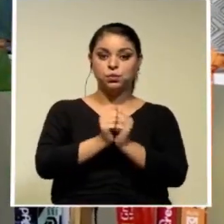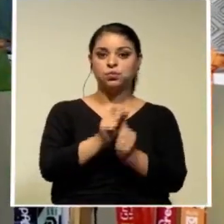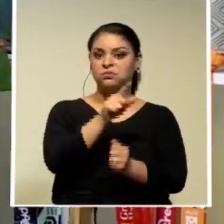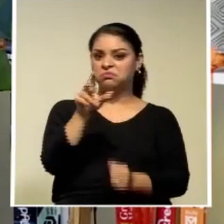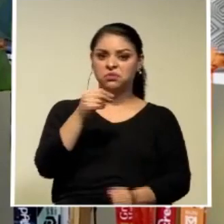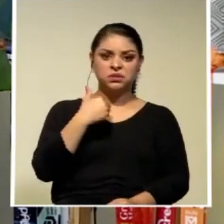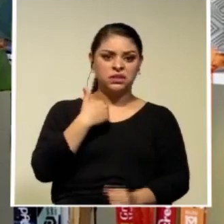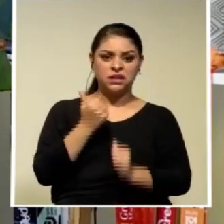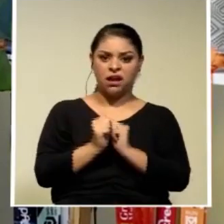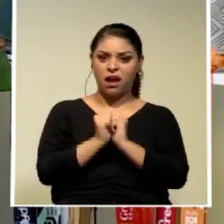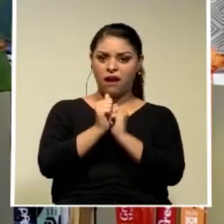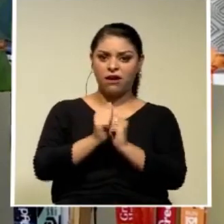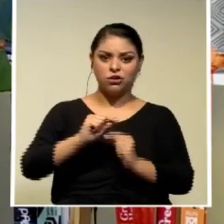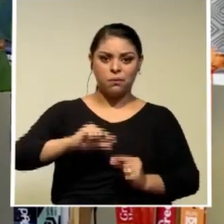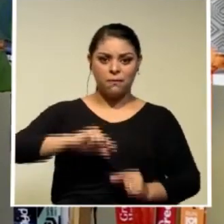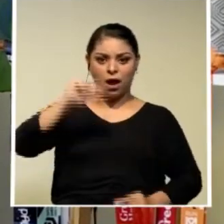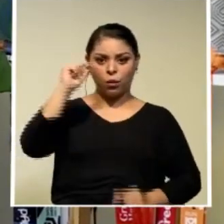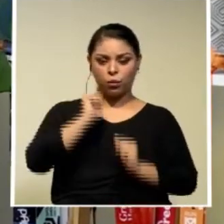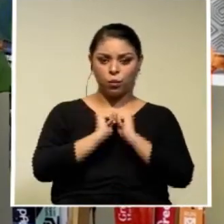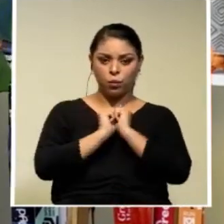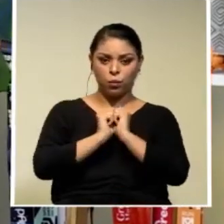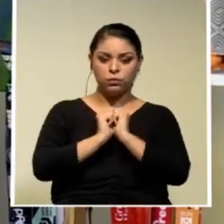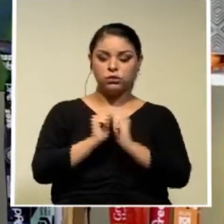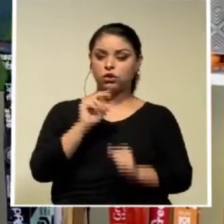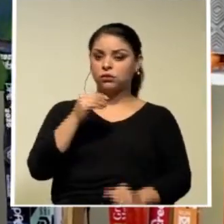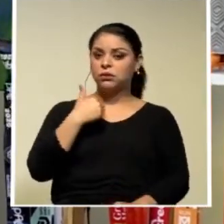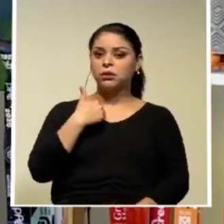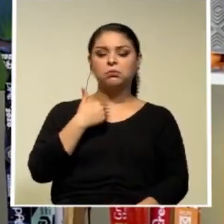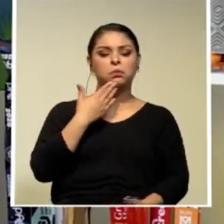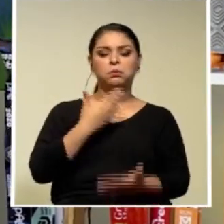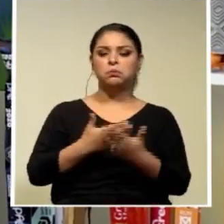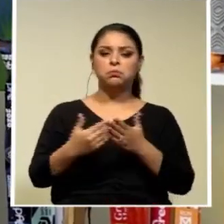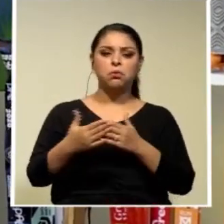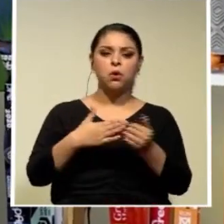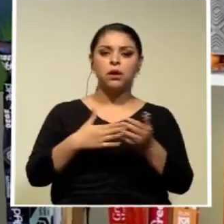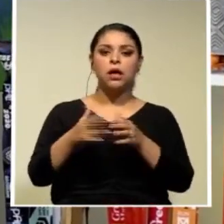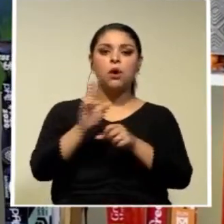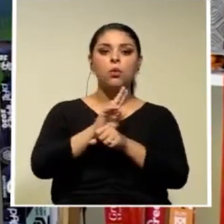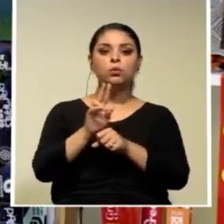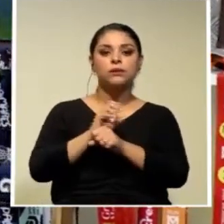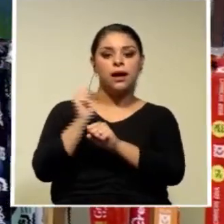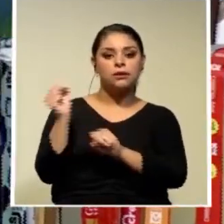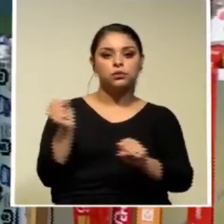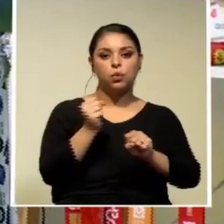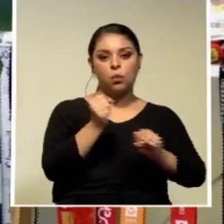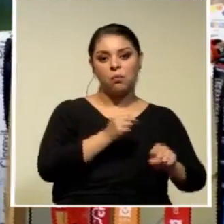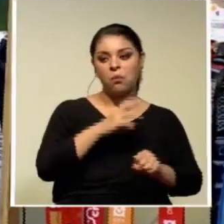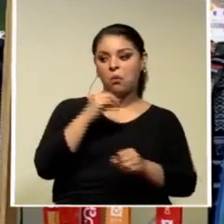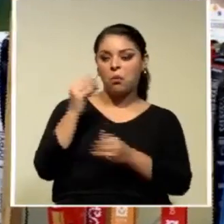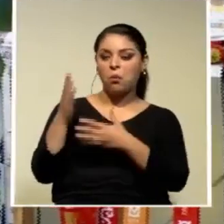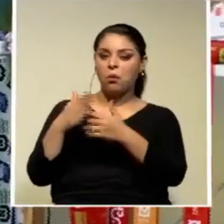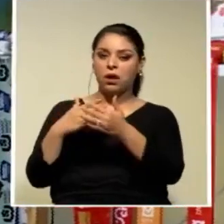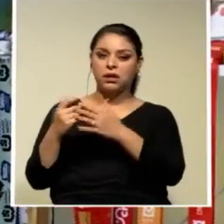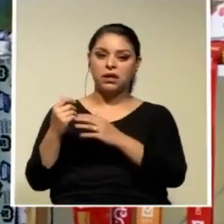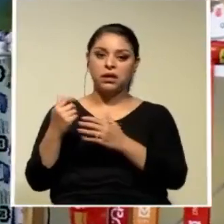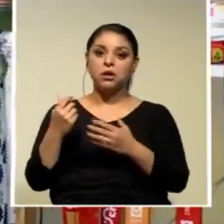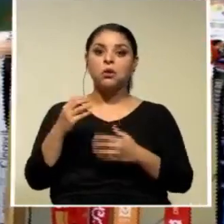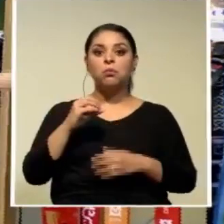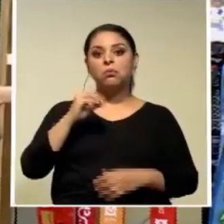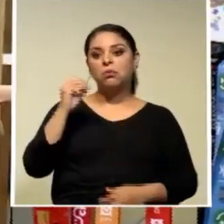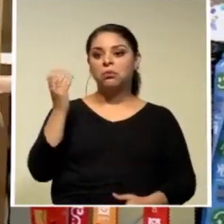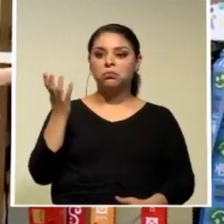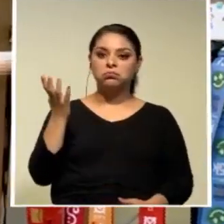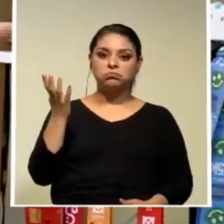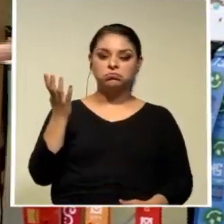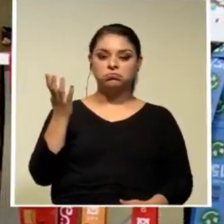unos caballitos de palo, recuerde que pueden usar la escoba. O algún palito que tengan por ahí, la escoba del, el palo de la escoba